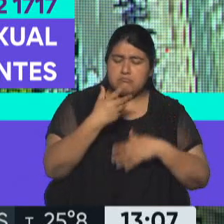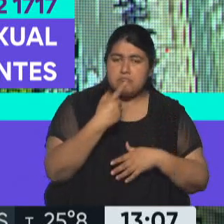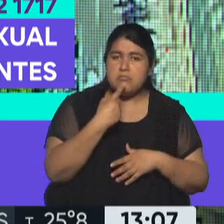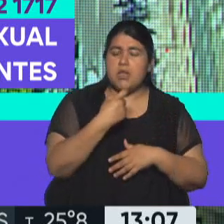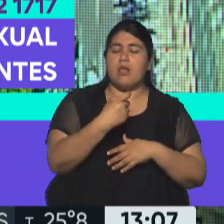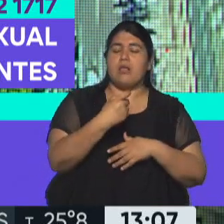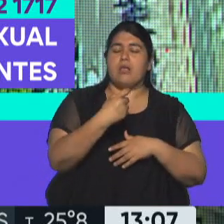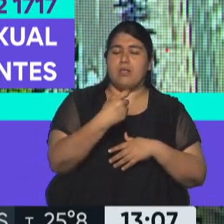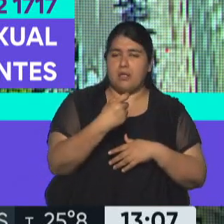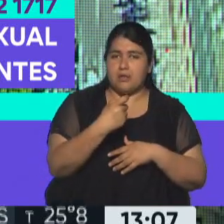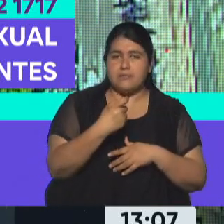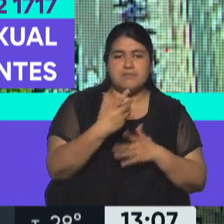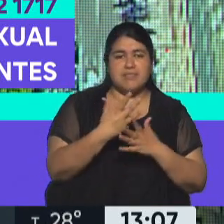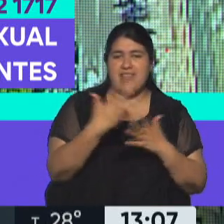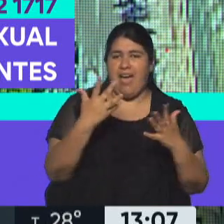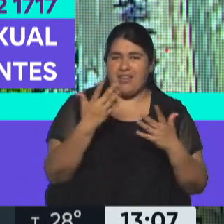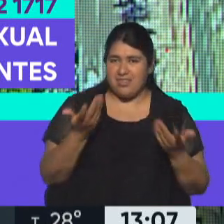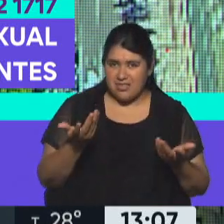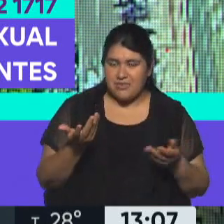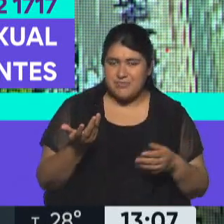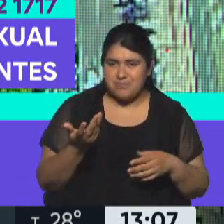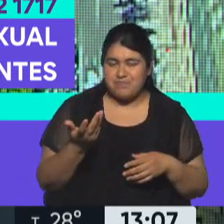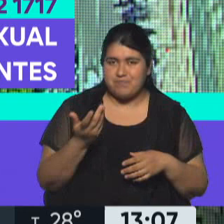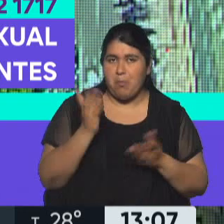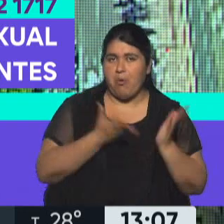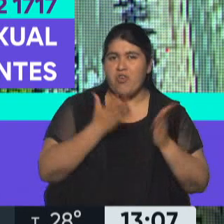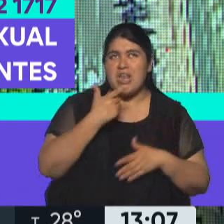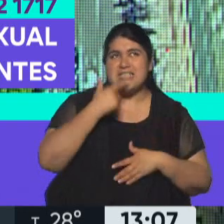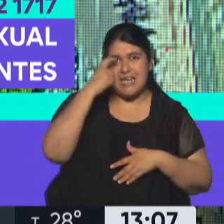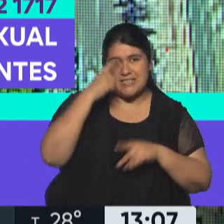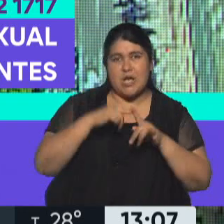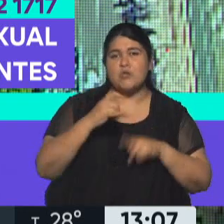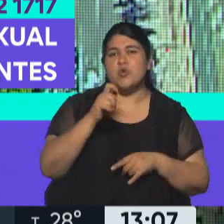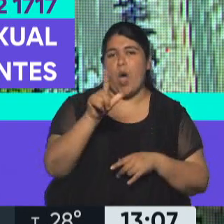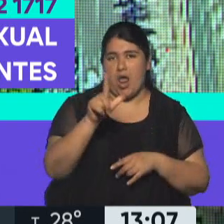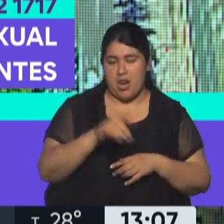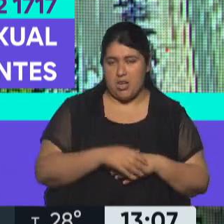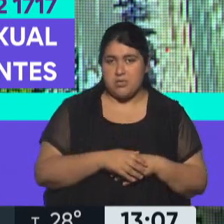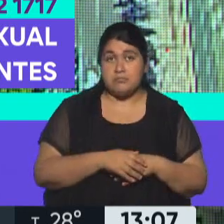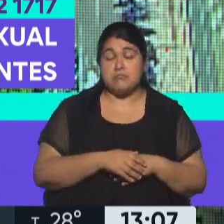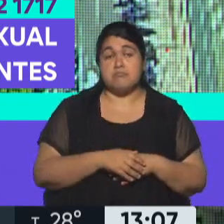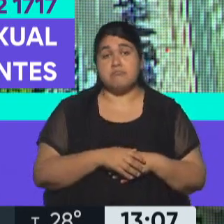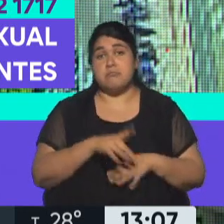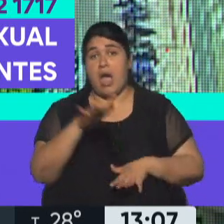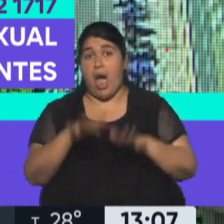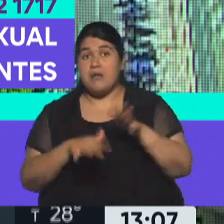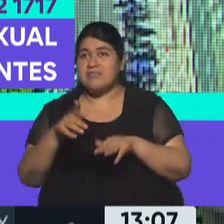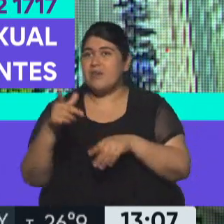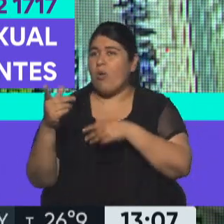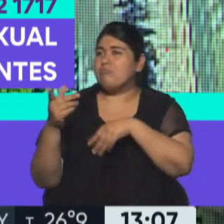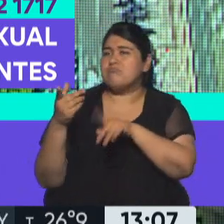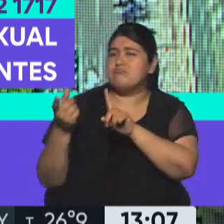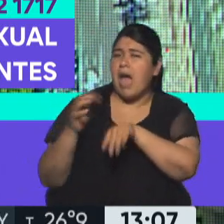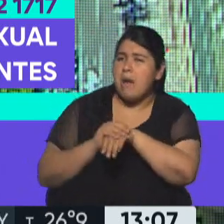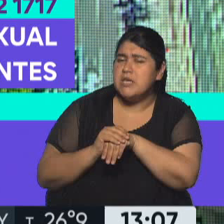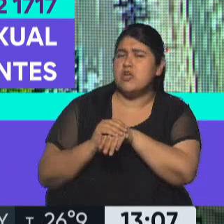dan cuenta? Tardan. Y pasa también que cuando van a hablar con el entorno más cercano, a veces